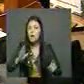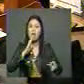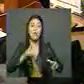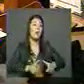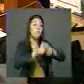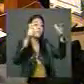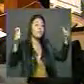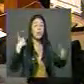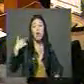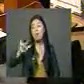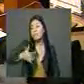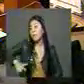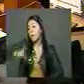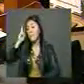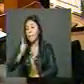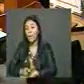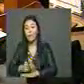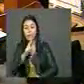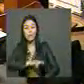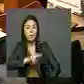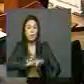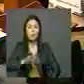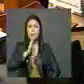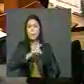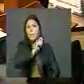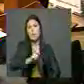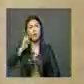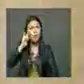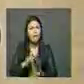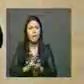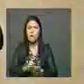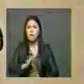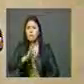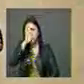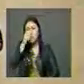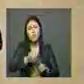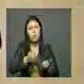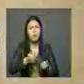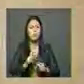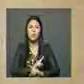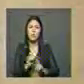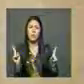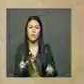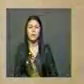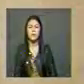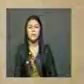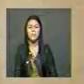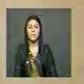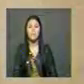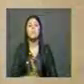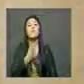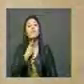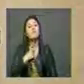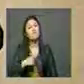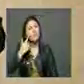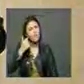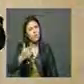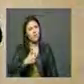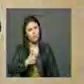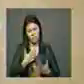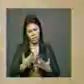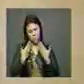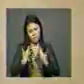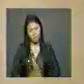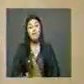de las religiones o de las creencias o del criterio de algunos funcionarios. Me gustaría transmitir como educador